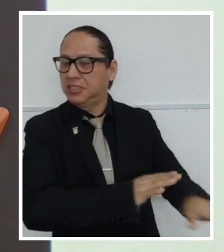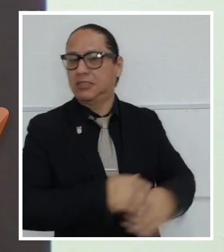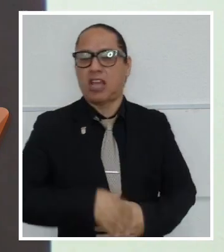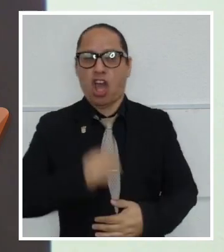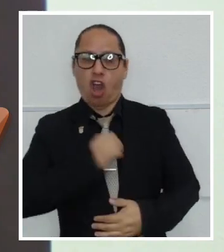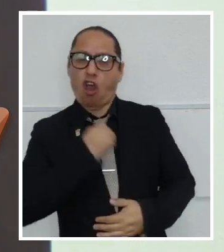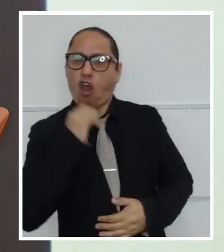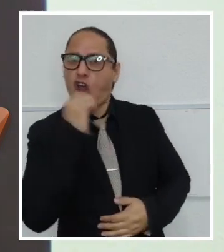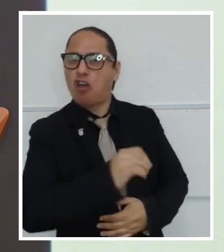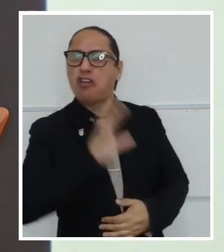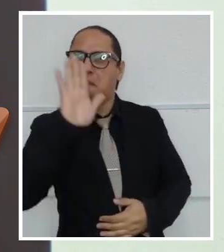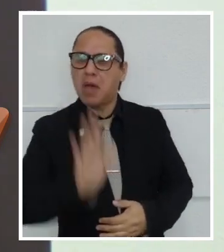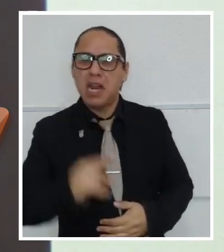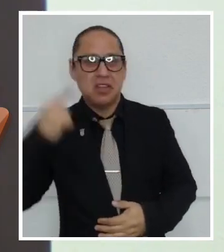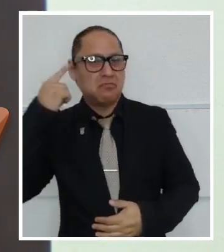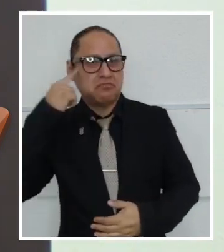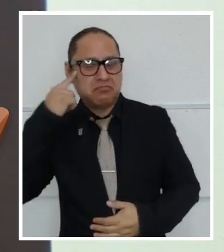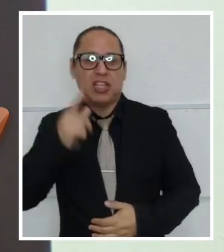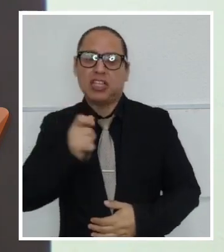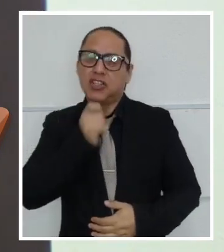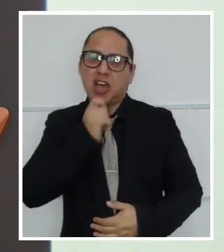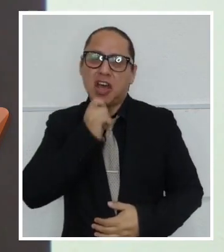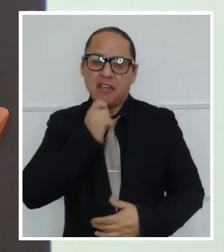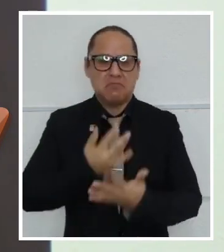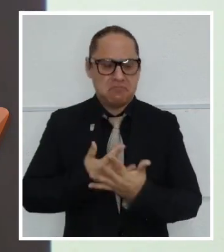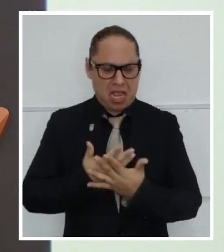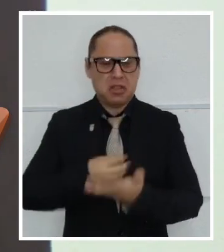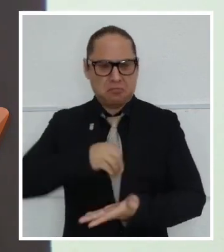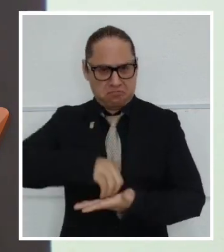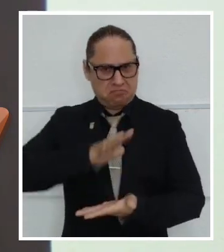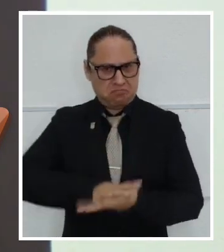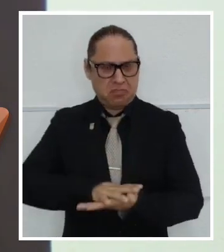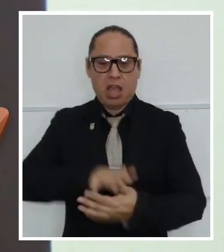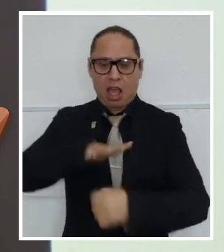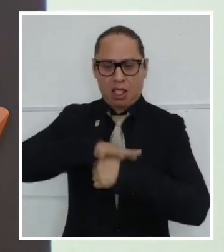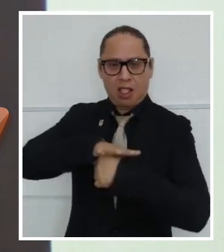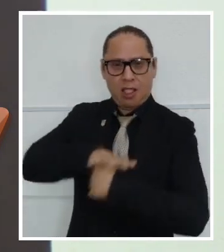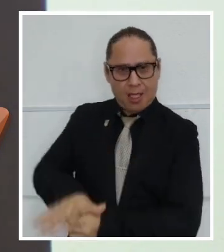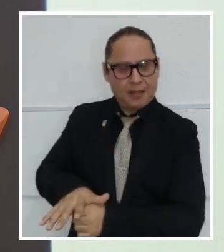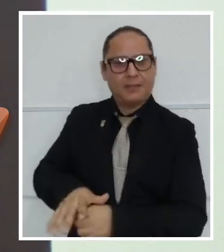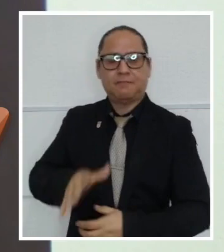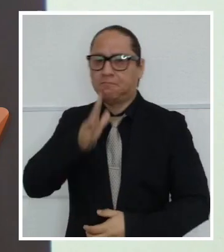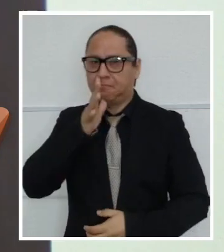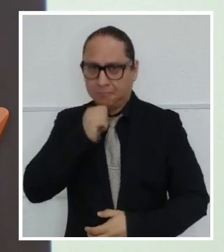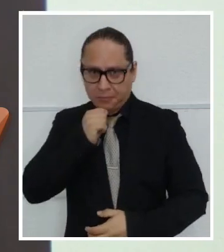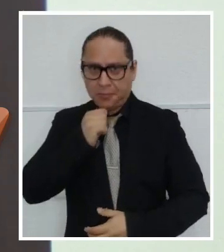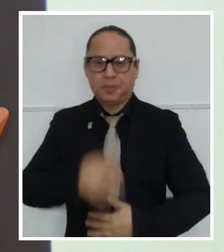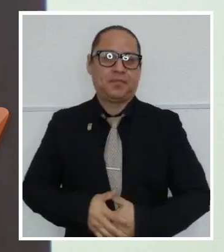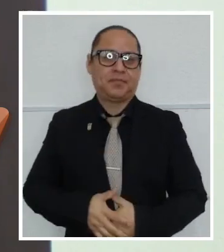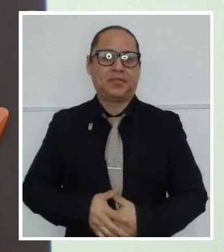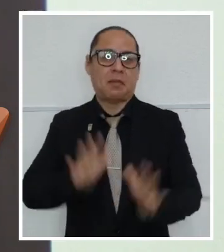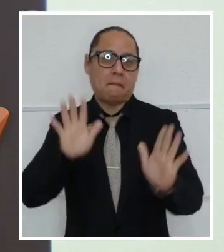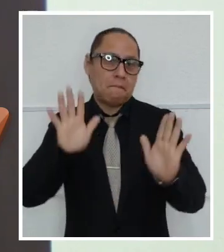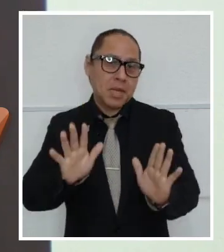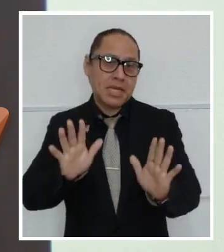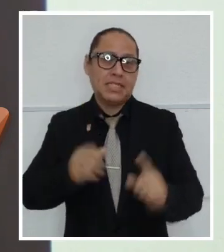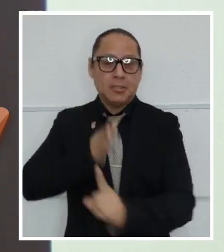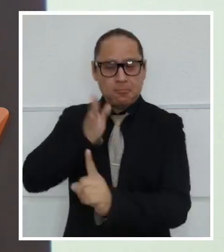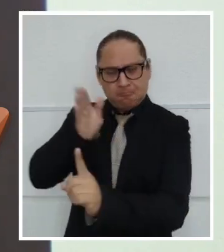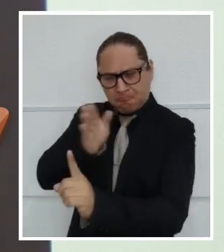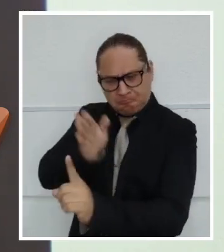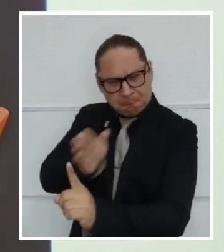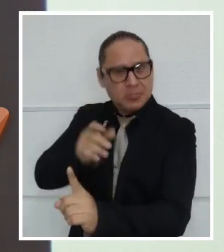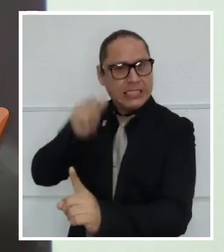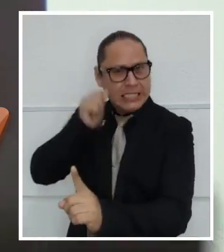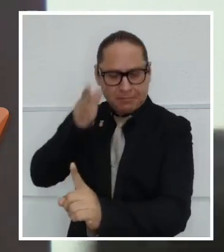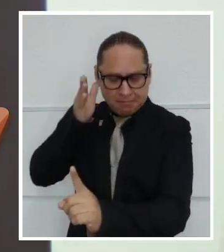odio contra nuestras capacidades aún no nos vence esa discriminación que no puede con nosotras y ese acoso que a pesar